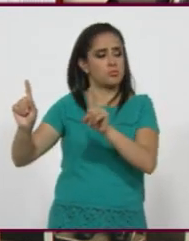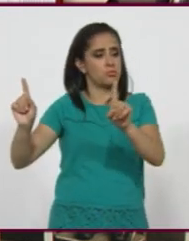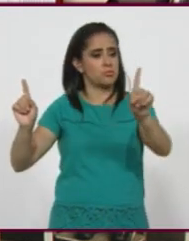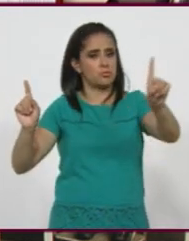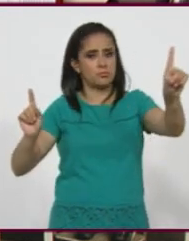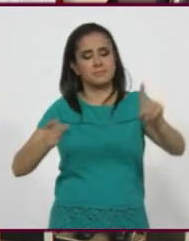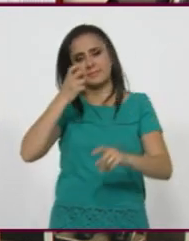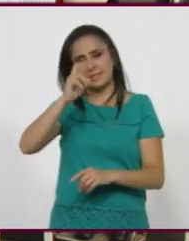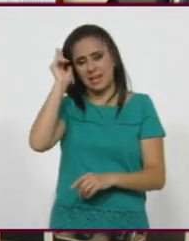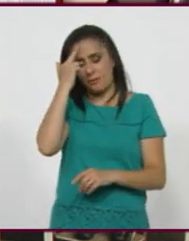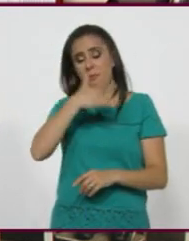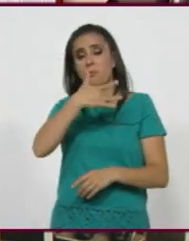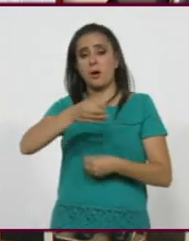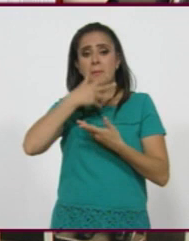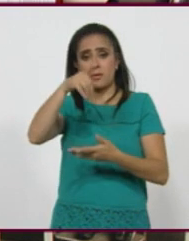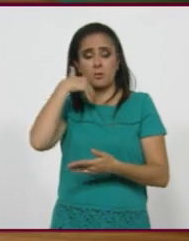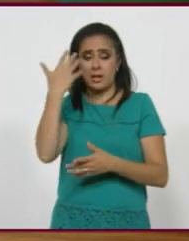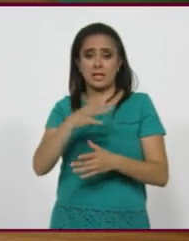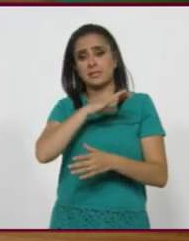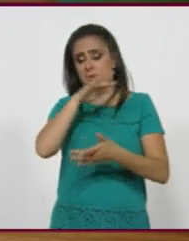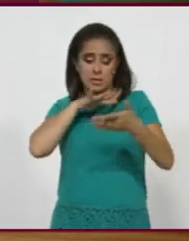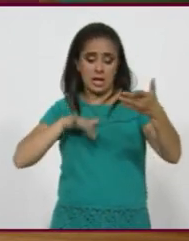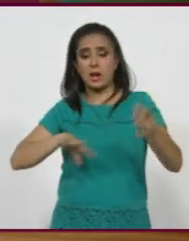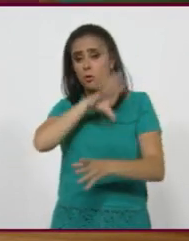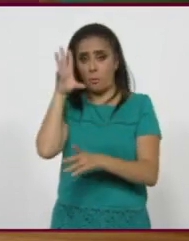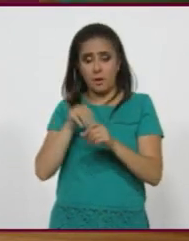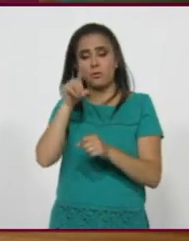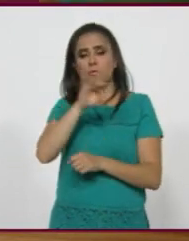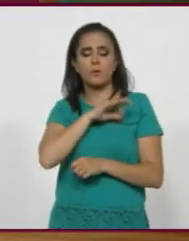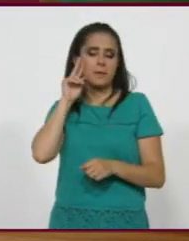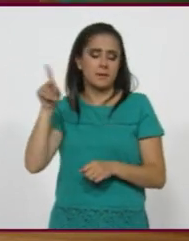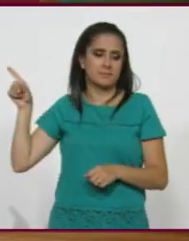Ya recuerden, el poema completo se lo encuentran en la página del maestro Felipe Garrido,